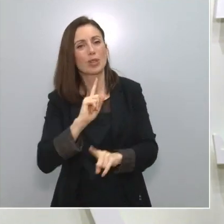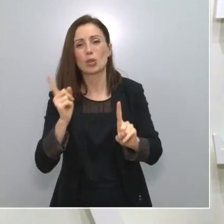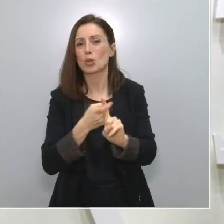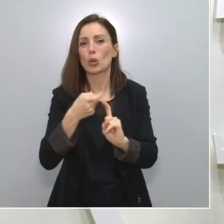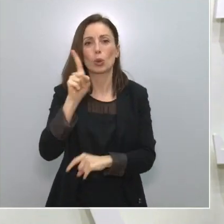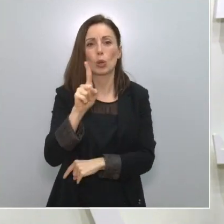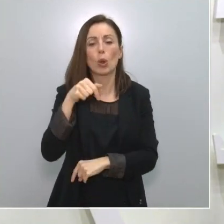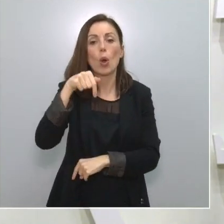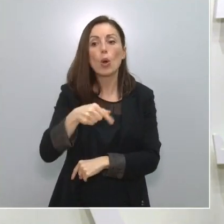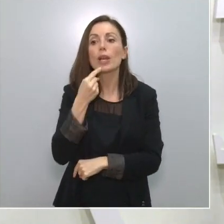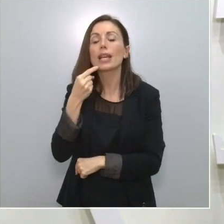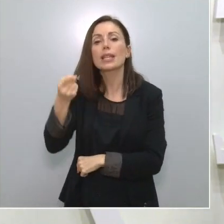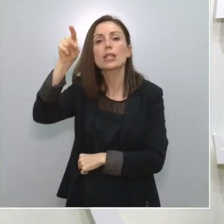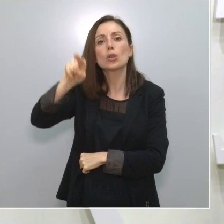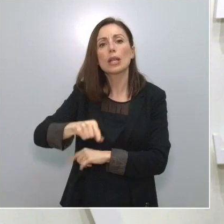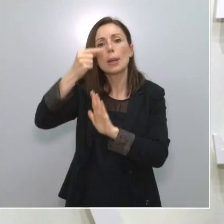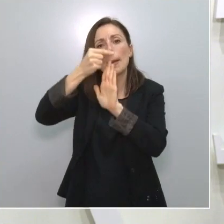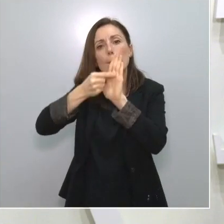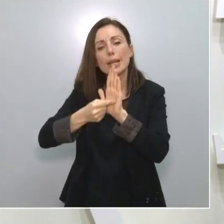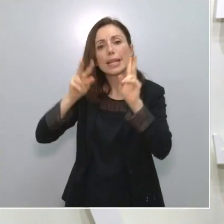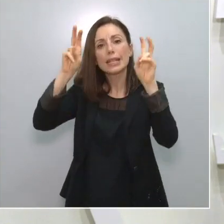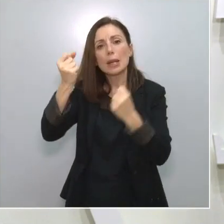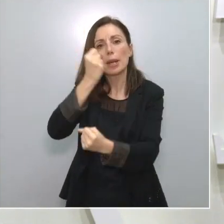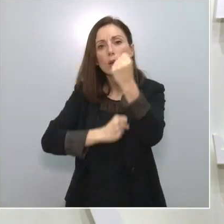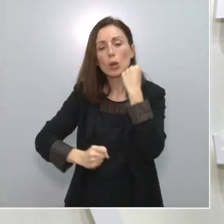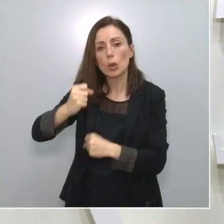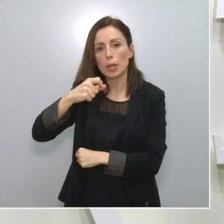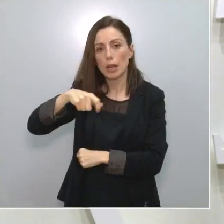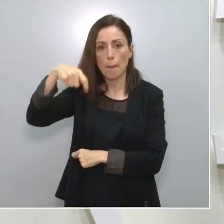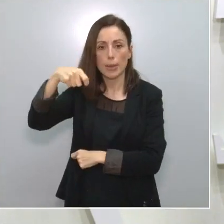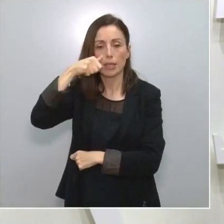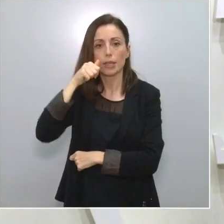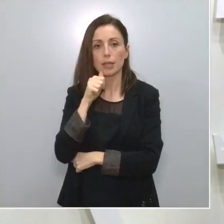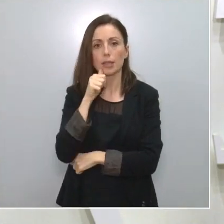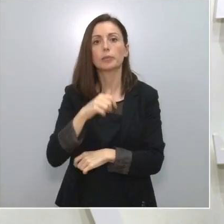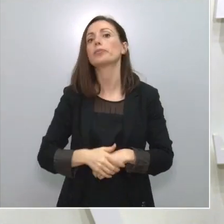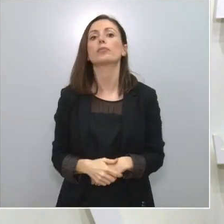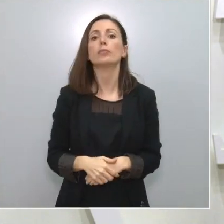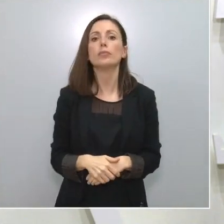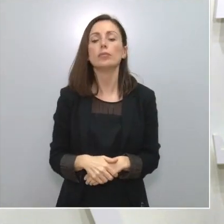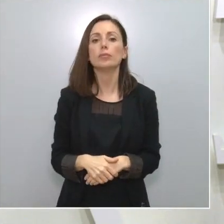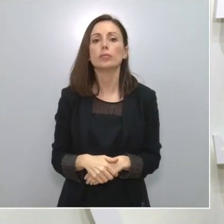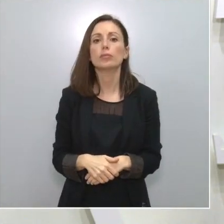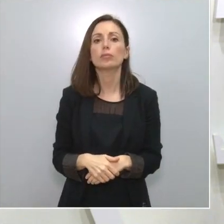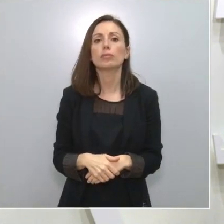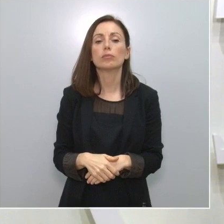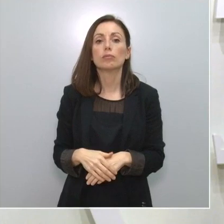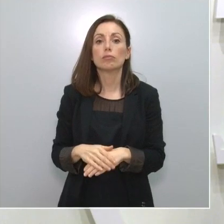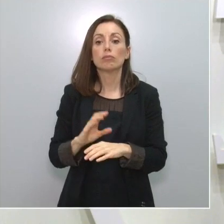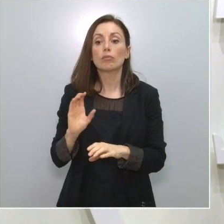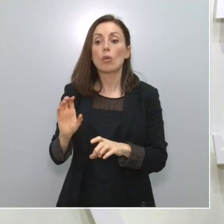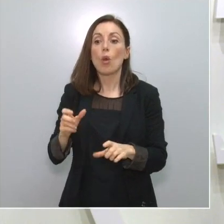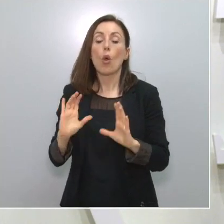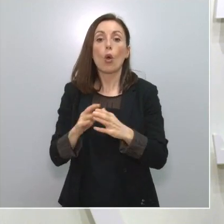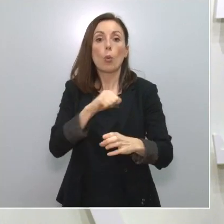he planteado también diversas medidas de índole económica al presidente del Gobierno. La puesta a disposición de las comunidades